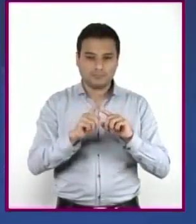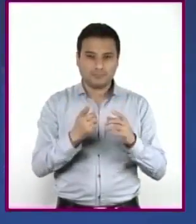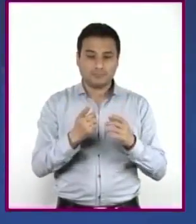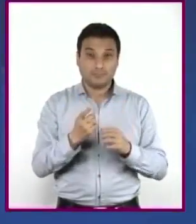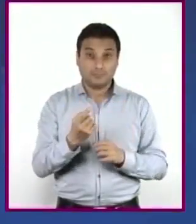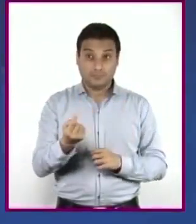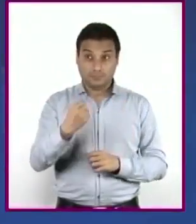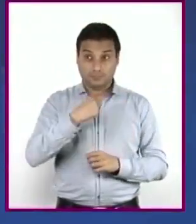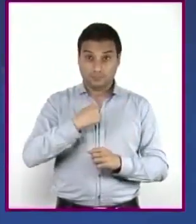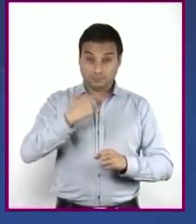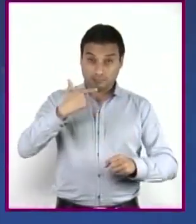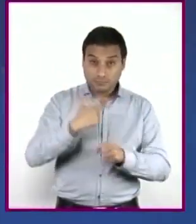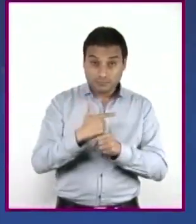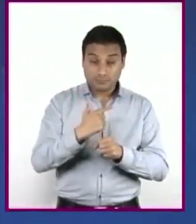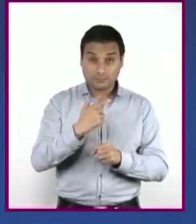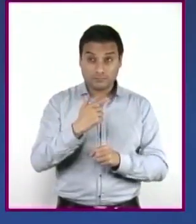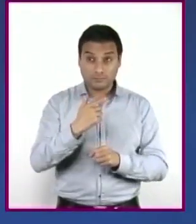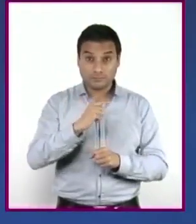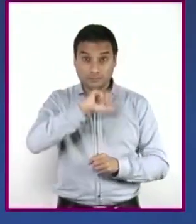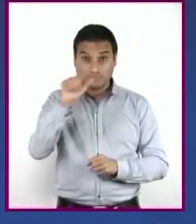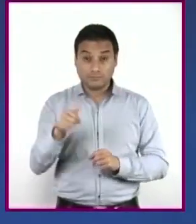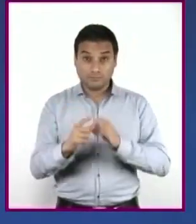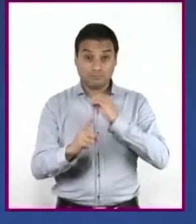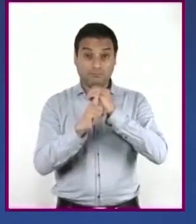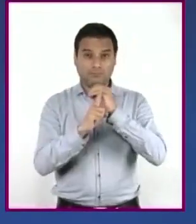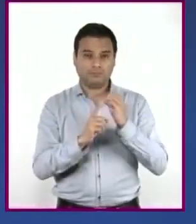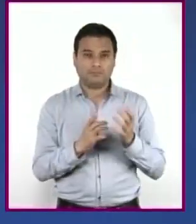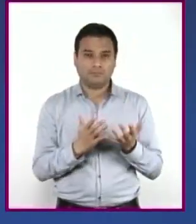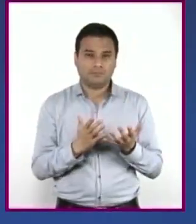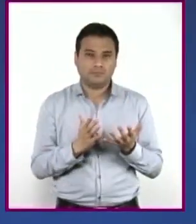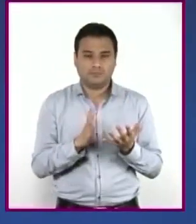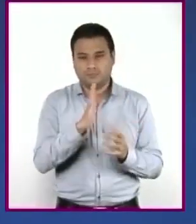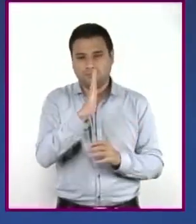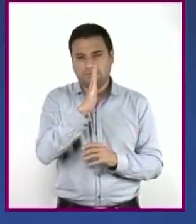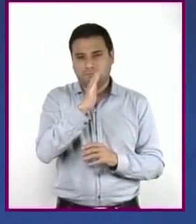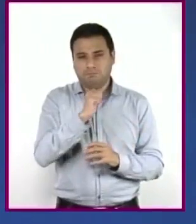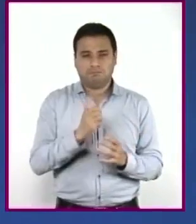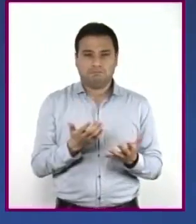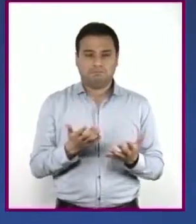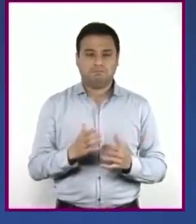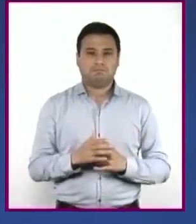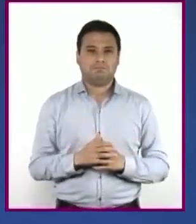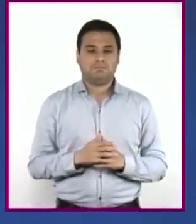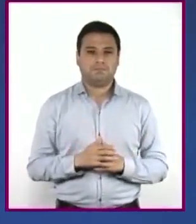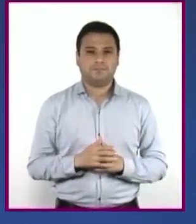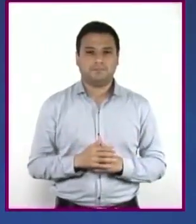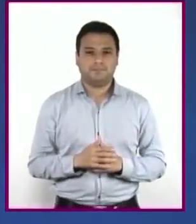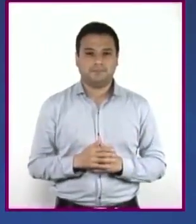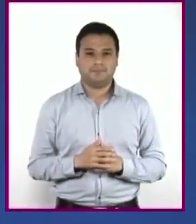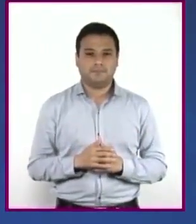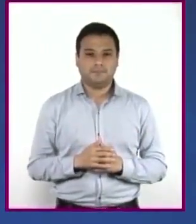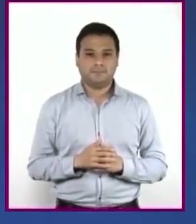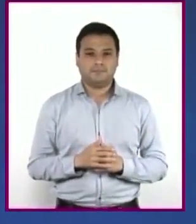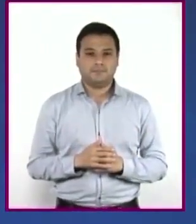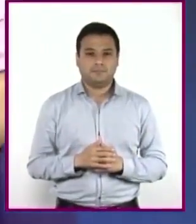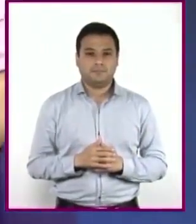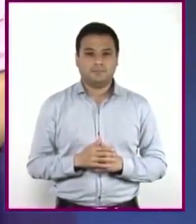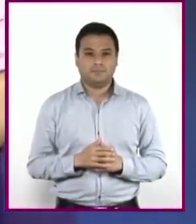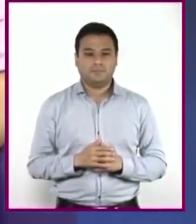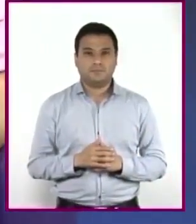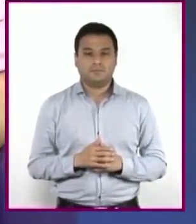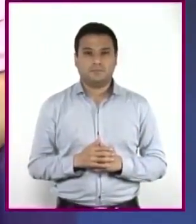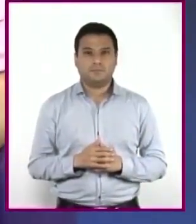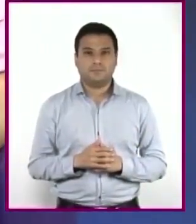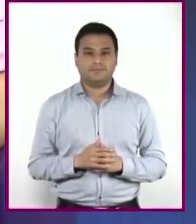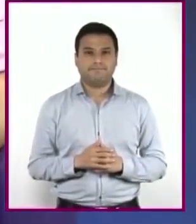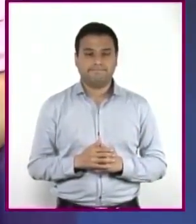persona y bloquearte la entrada a las páginas o a los lugares, bueno, sí, a los sitios.